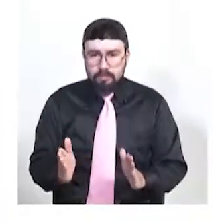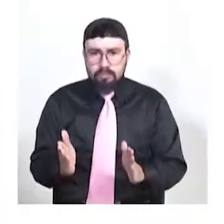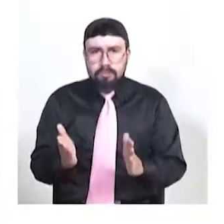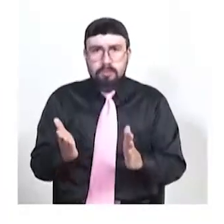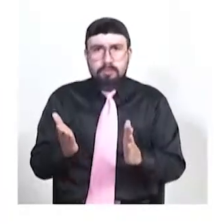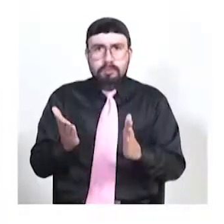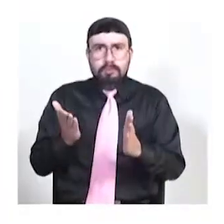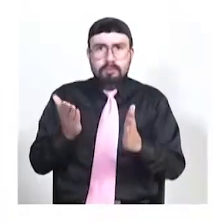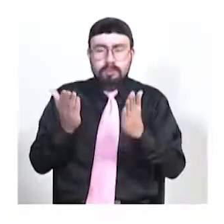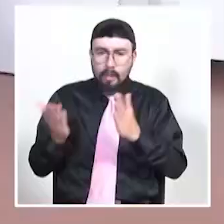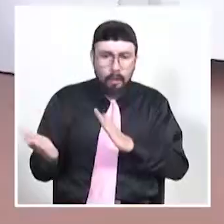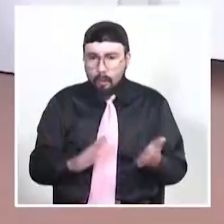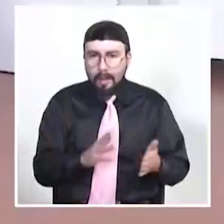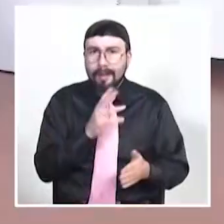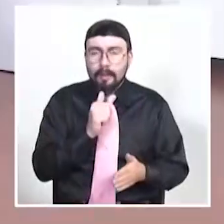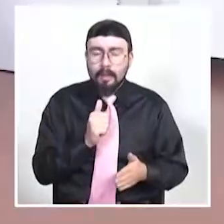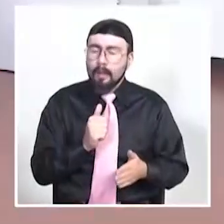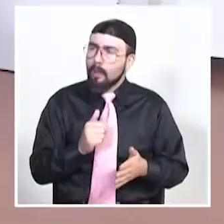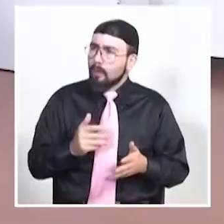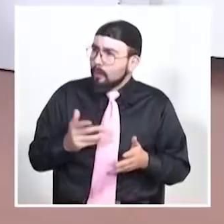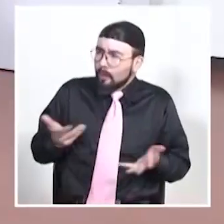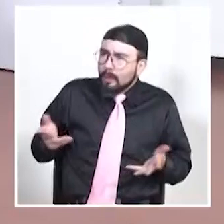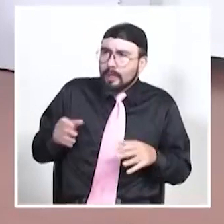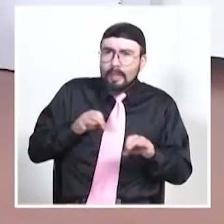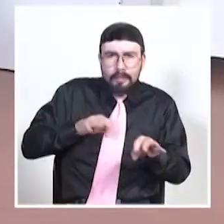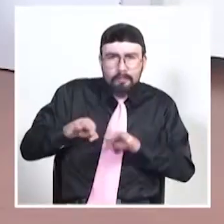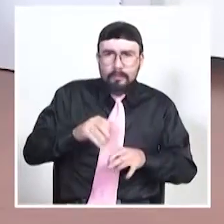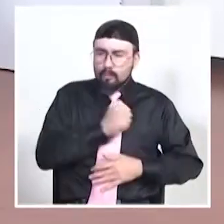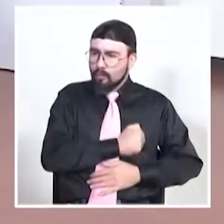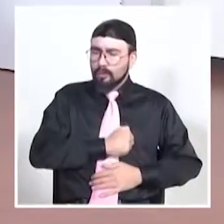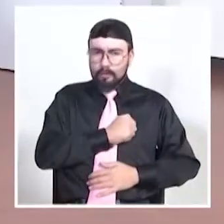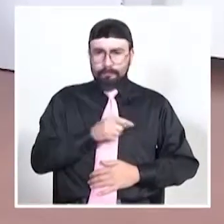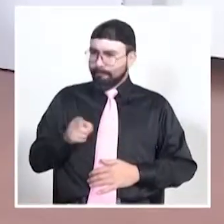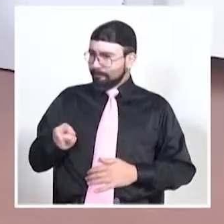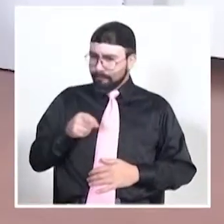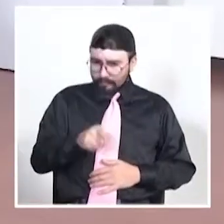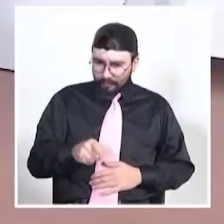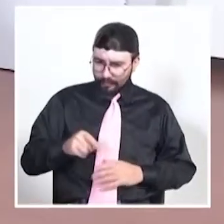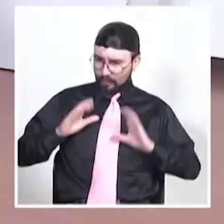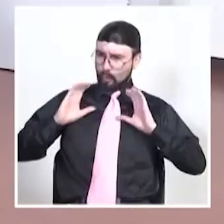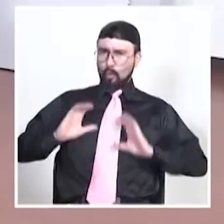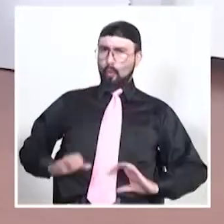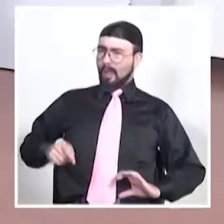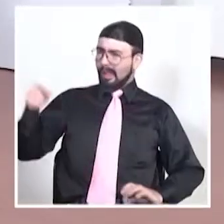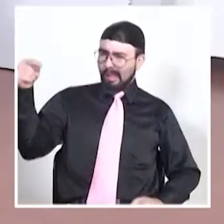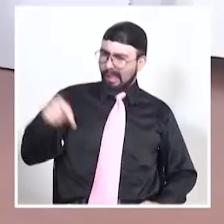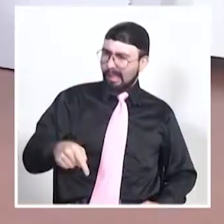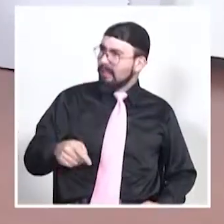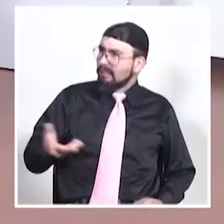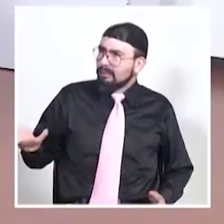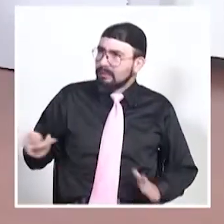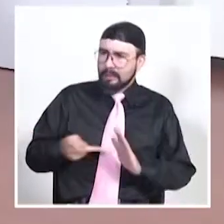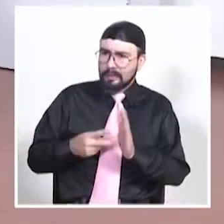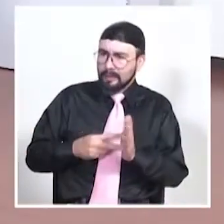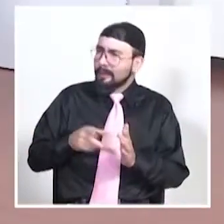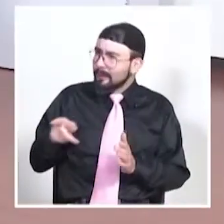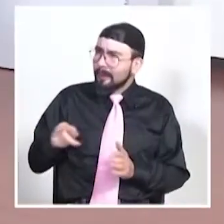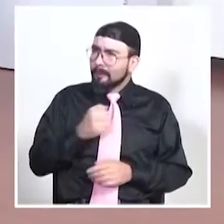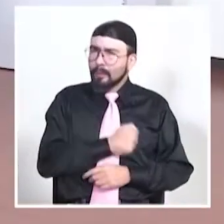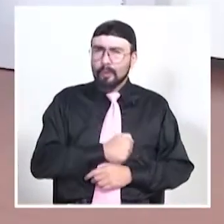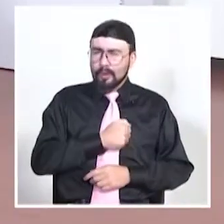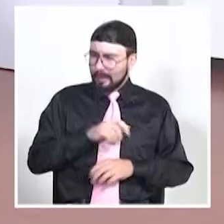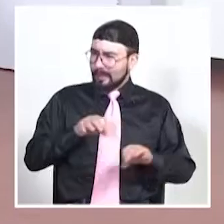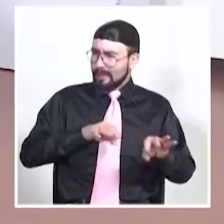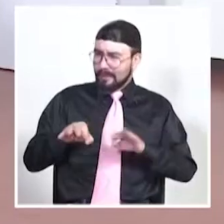muriera. Hablemos un poco de eso, médico. ¿Qué hace este muñeco? Hablemos un poco de este concepto académico que ustedes manejan